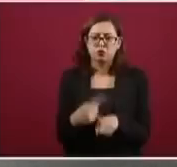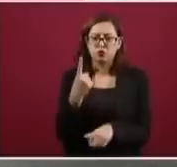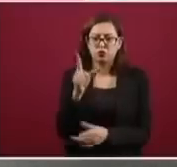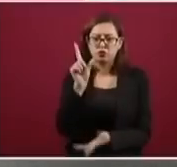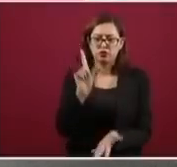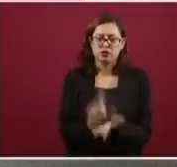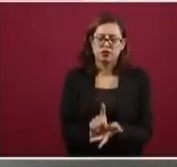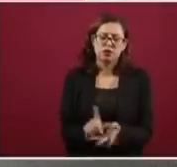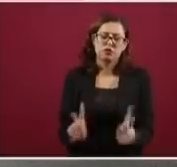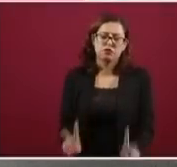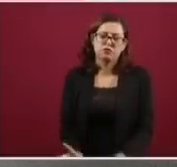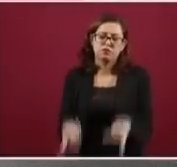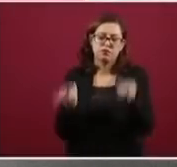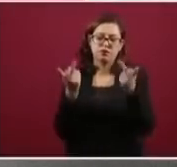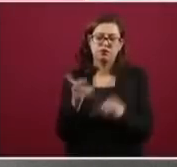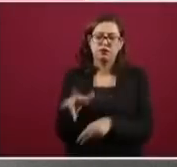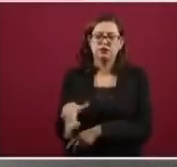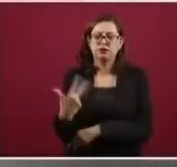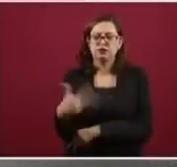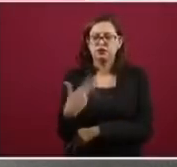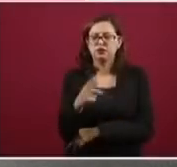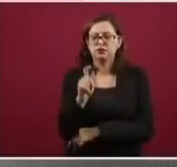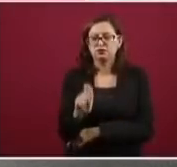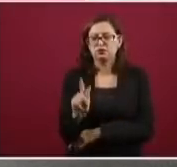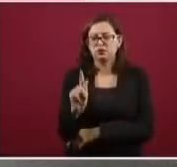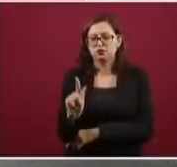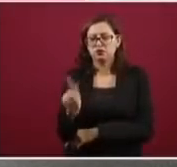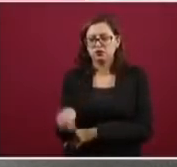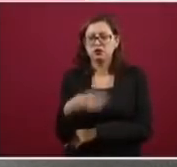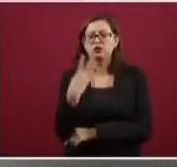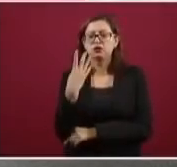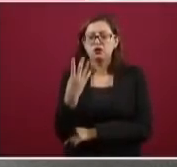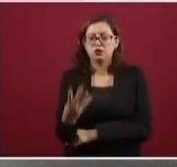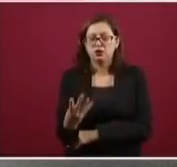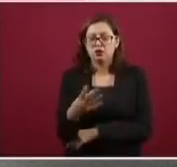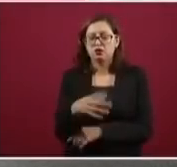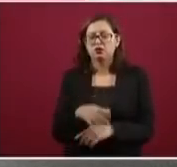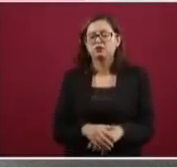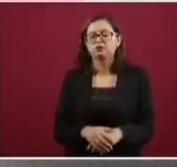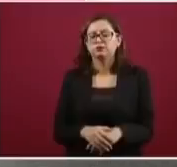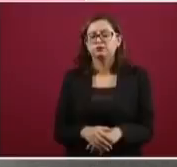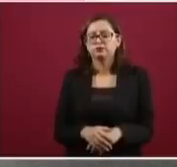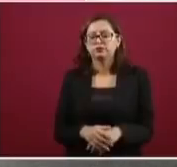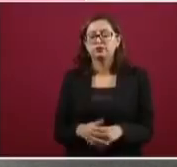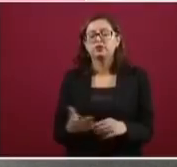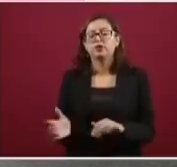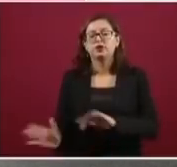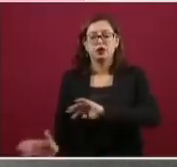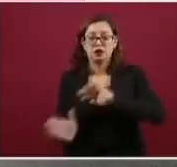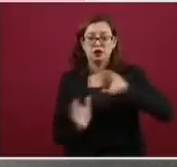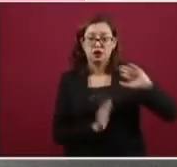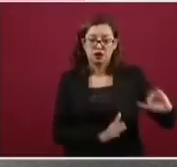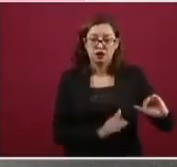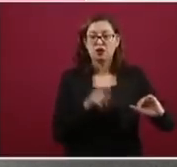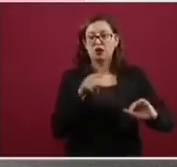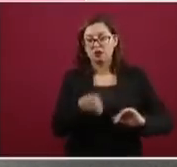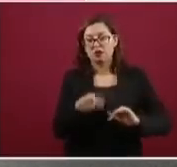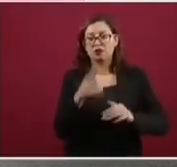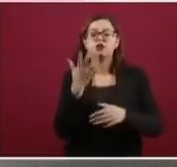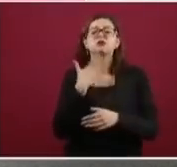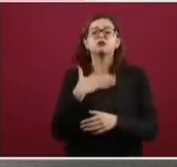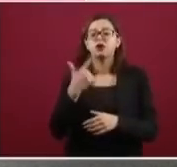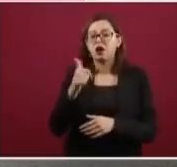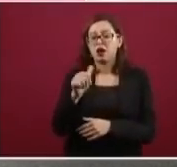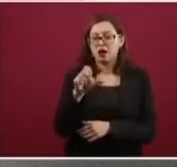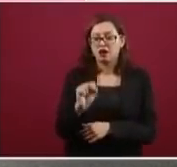y un precio al público de 13 pesos con 74 cm por kilo y en el caso de las verificaciones a las estaciones que expenden